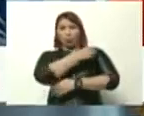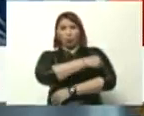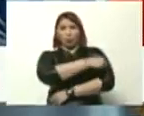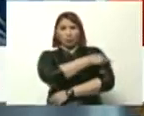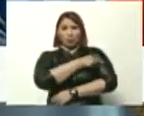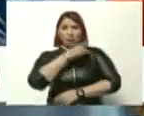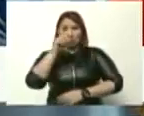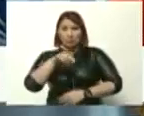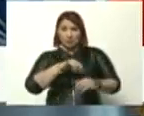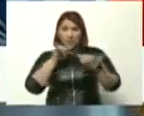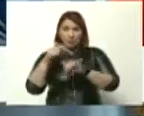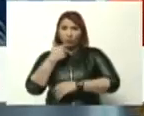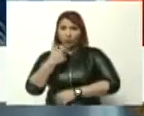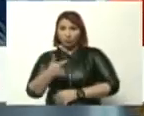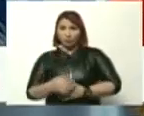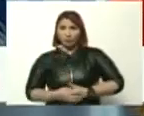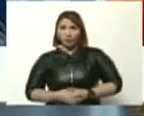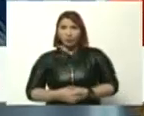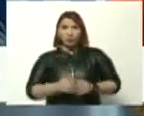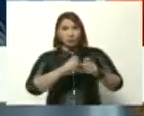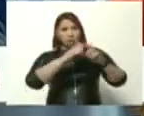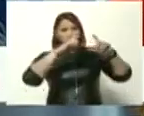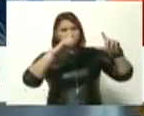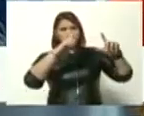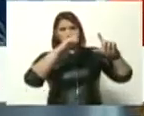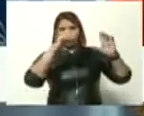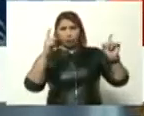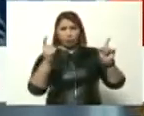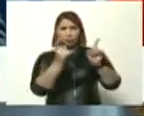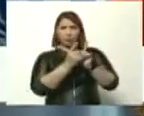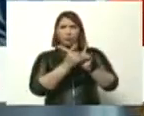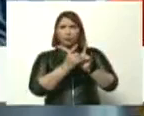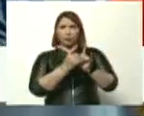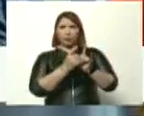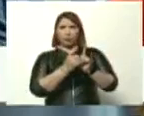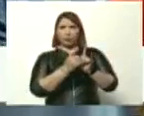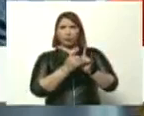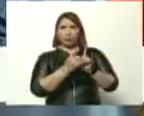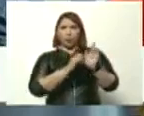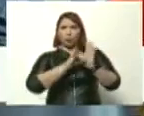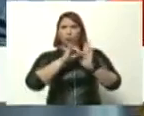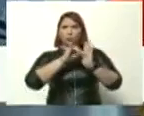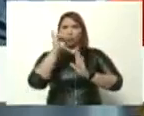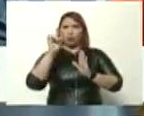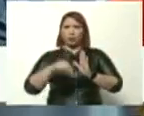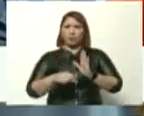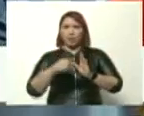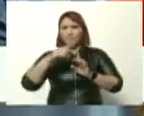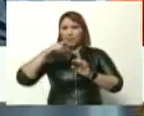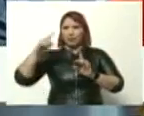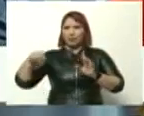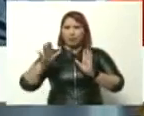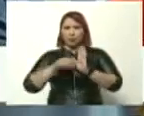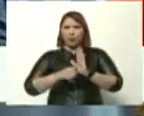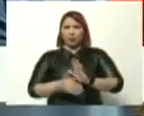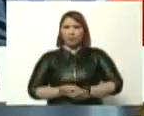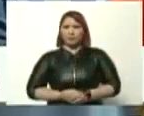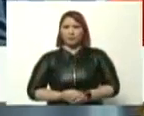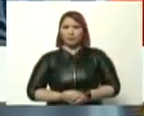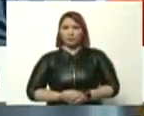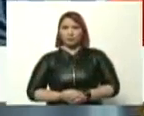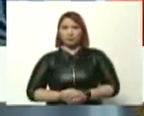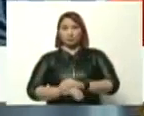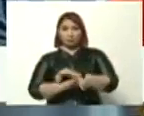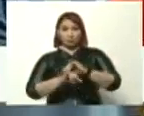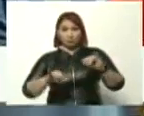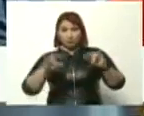determinó que su tamaño era inferior tanto al de las bombas como al de las baterías sustraídas. Finalmente, a